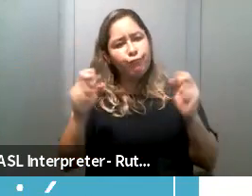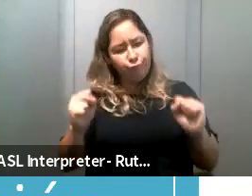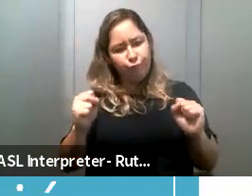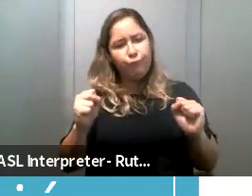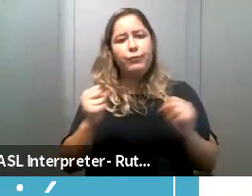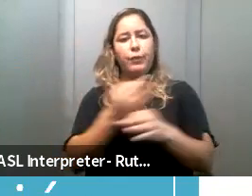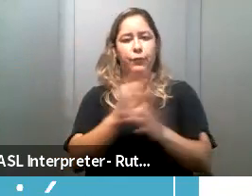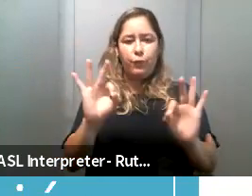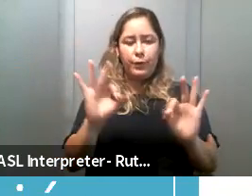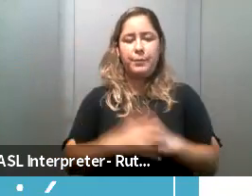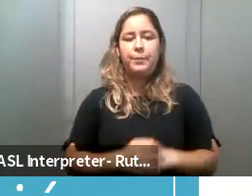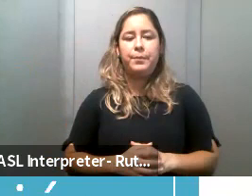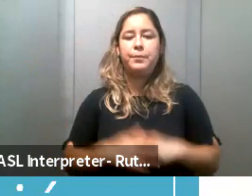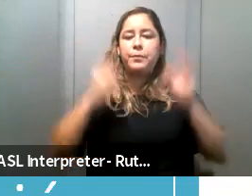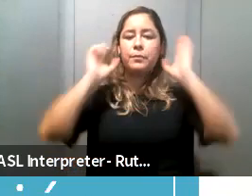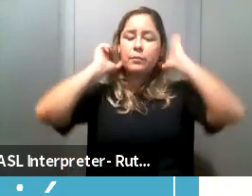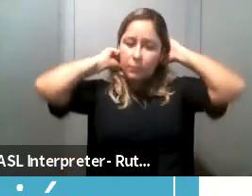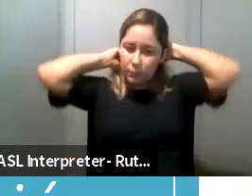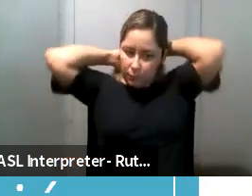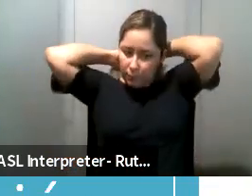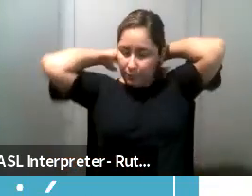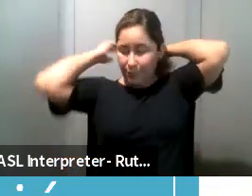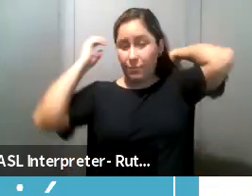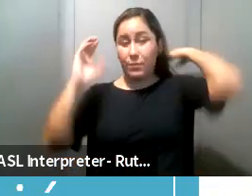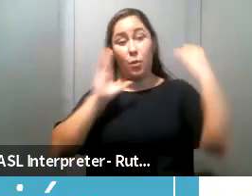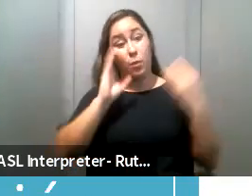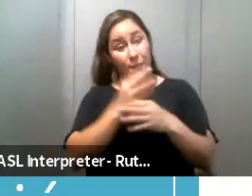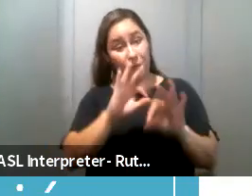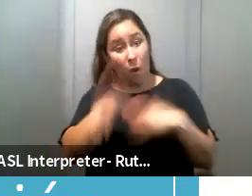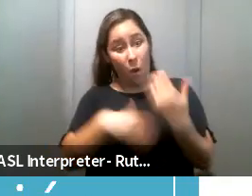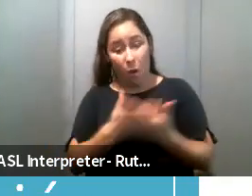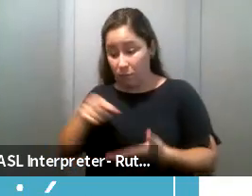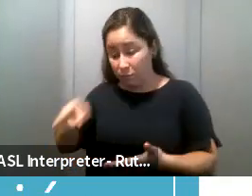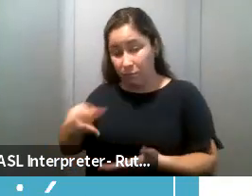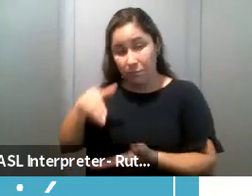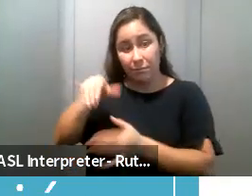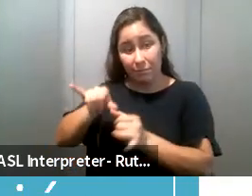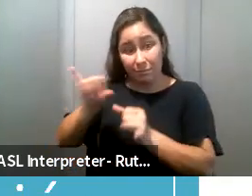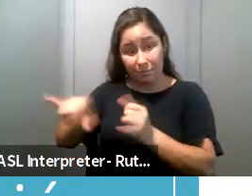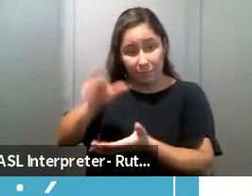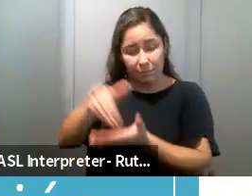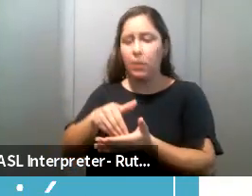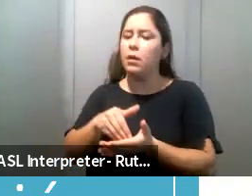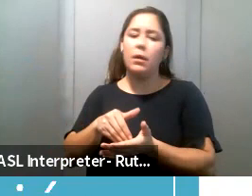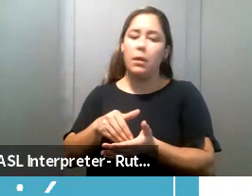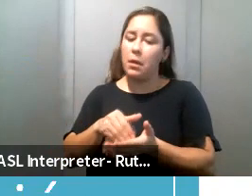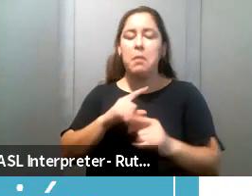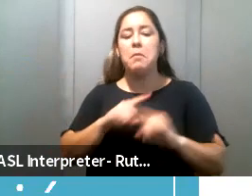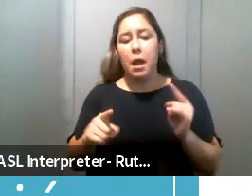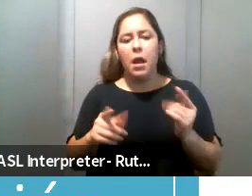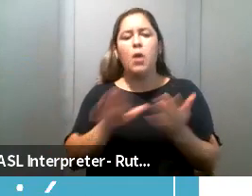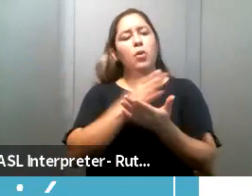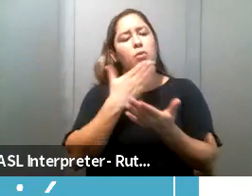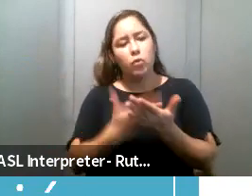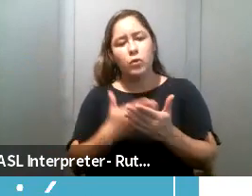no es una provisión que libera a todos, pero es un gran paso, es